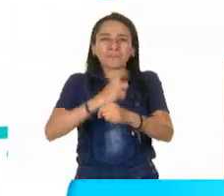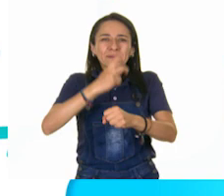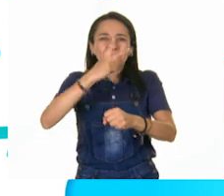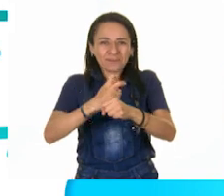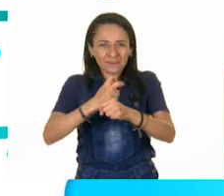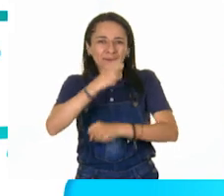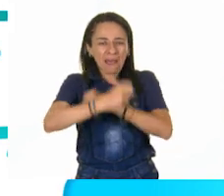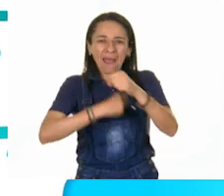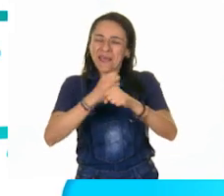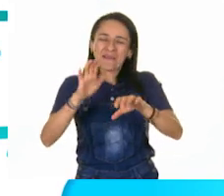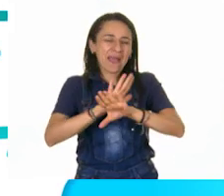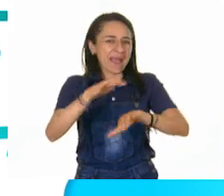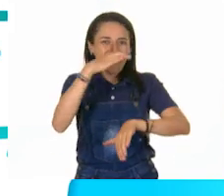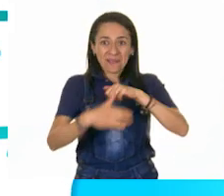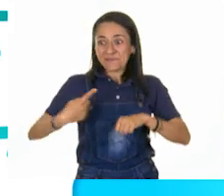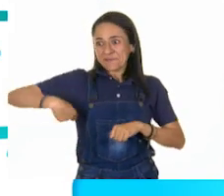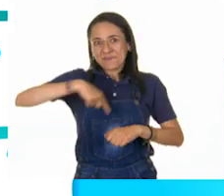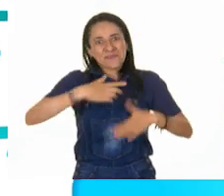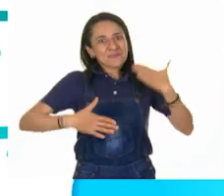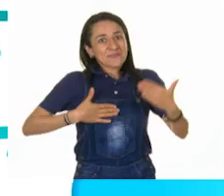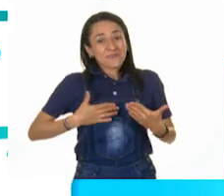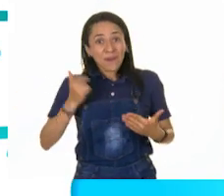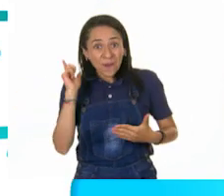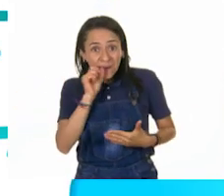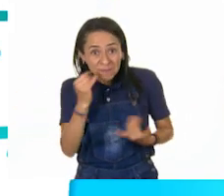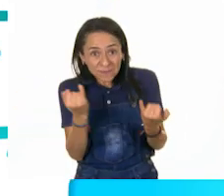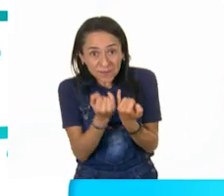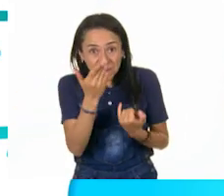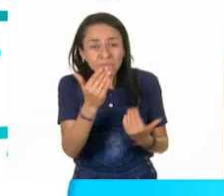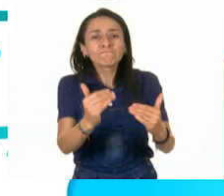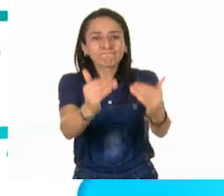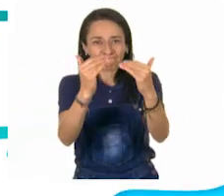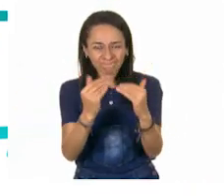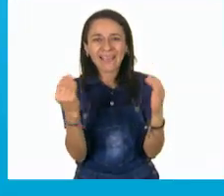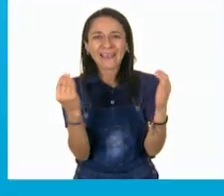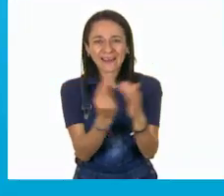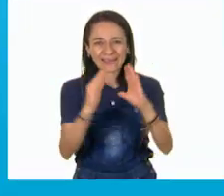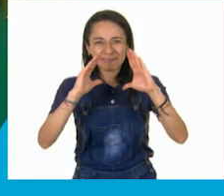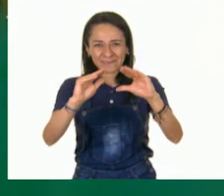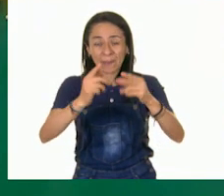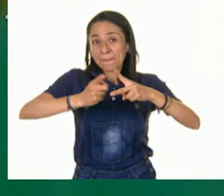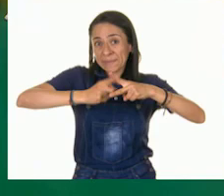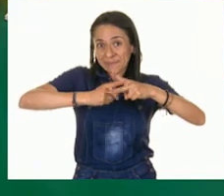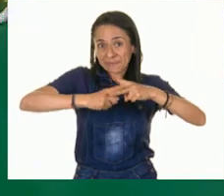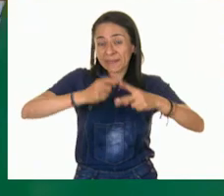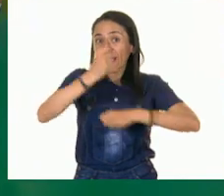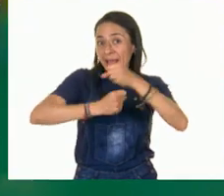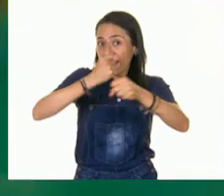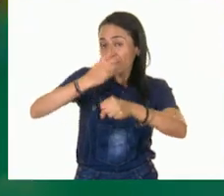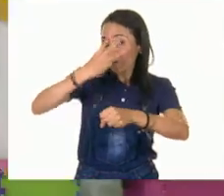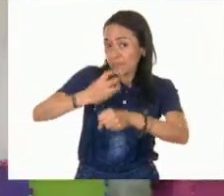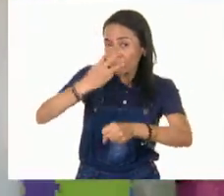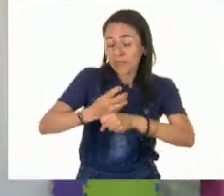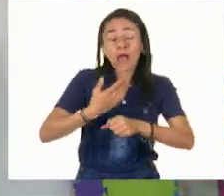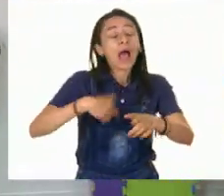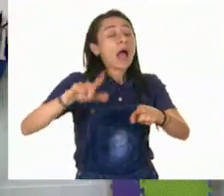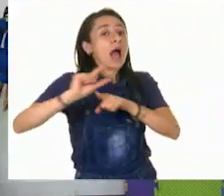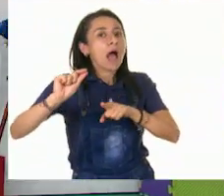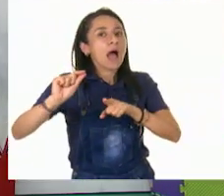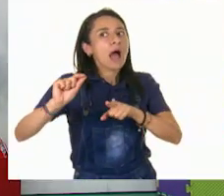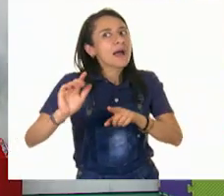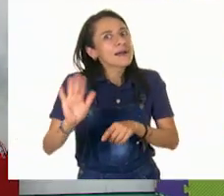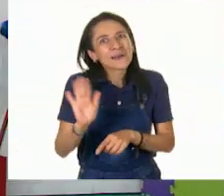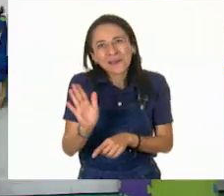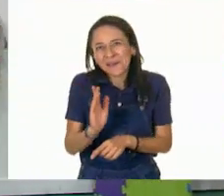nosotros. Continuamos con matemáticas para el tercer grado de primaria. Ah, no, no, no, Feferefe, no nos podemos ir. Antes tenemos que hacer una pausa